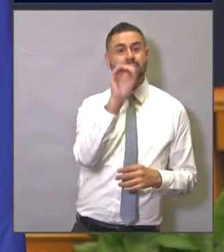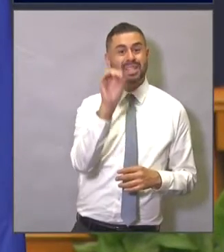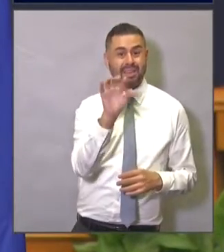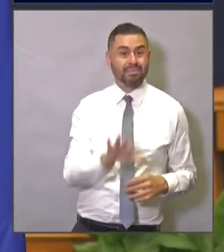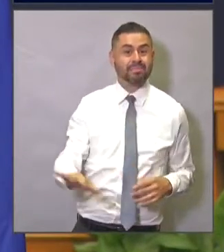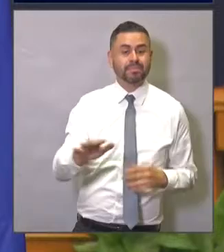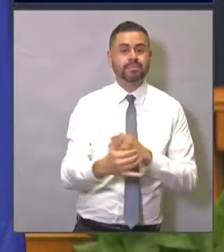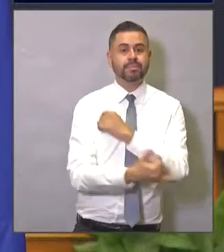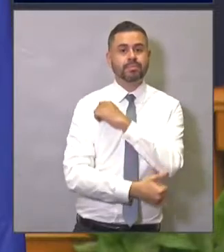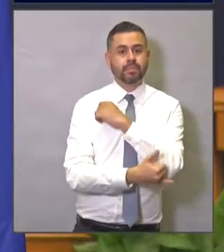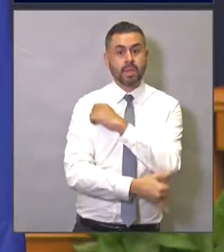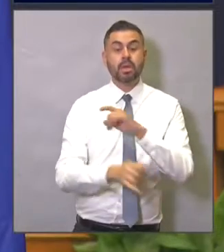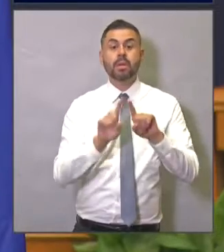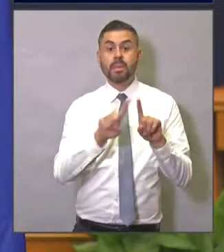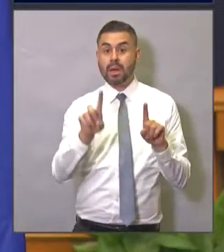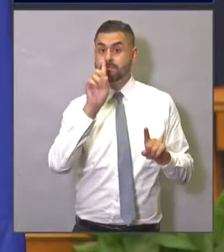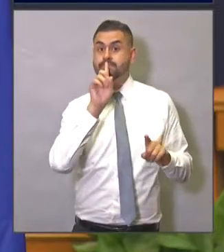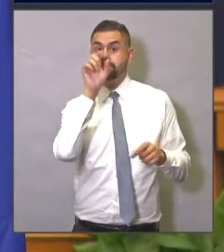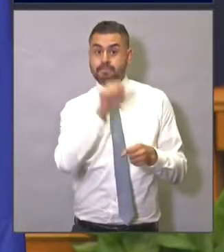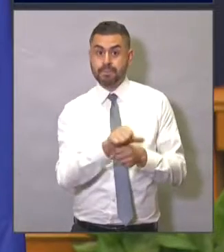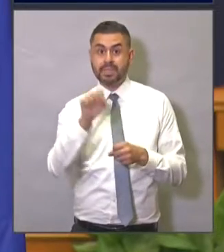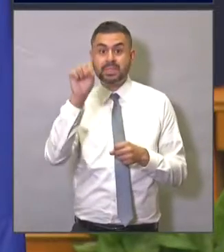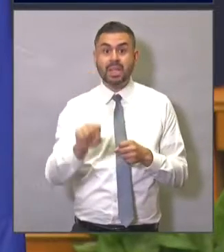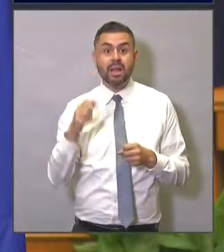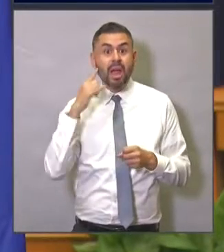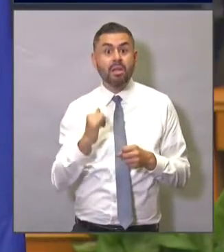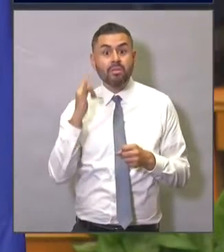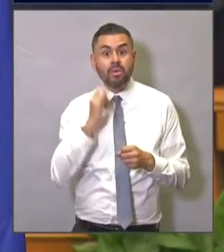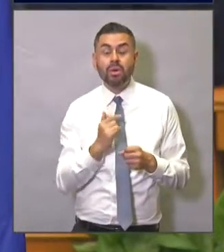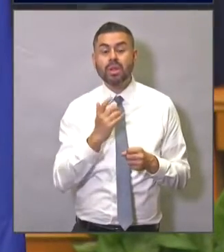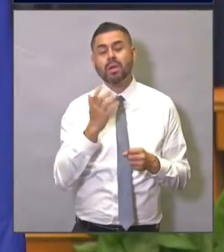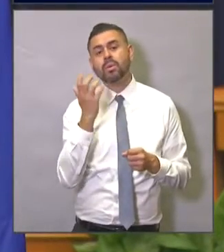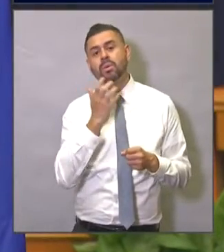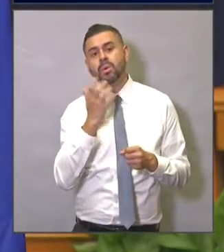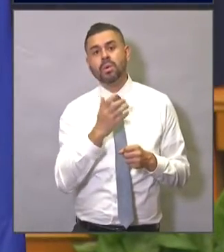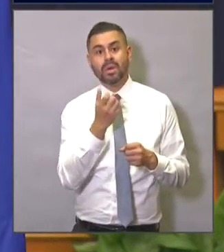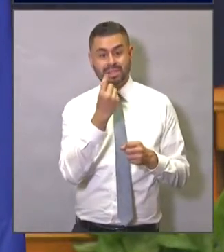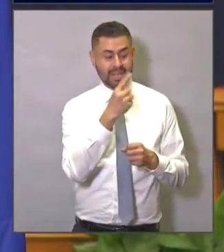la actualidad de la región del sur de California, del